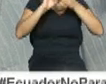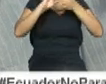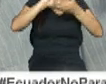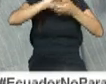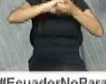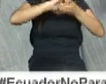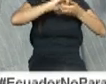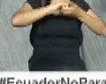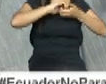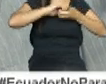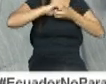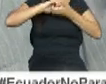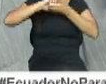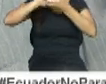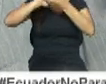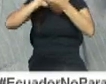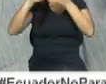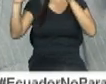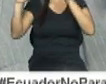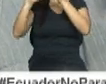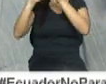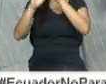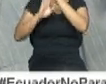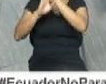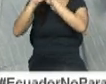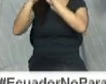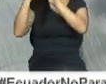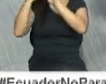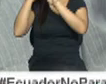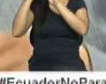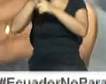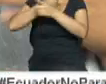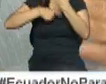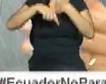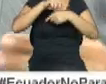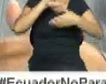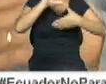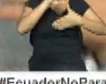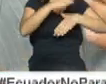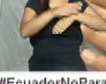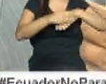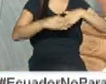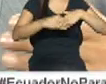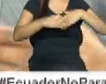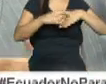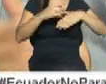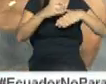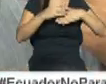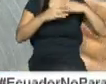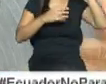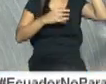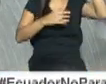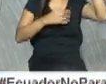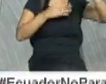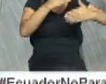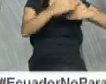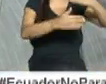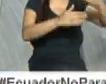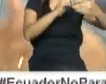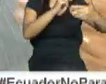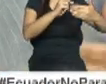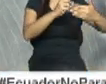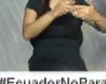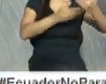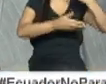imperialistas, intereses hegemónicos, con el objetivo de revertir estos procesos de izquierda, estos procesos progresistas, estos procesos de